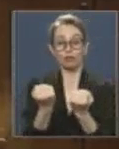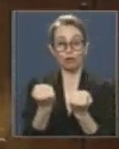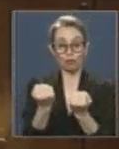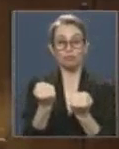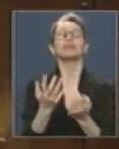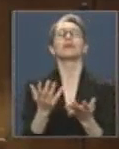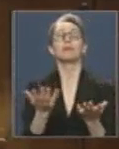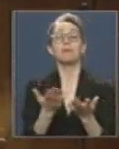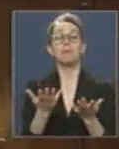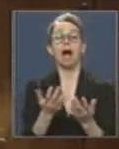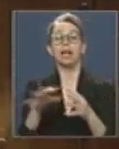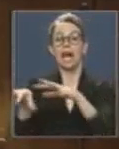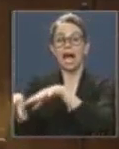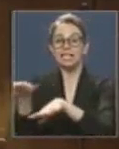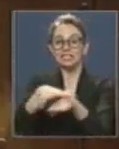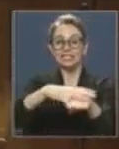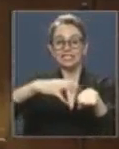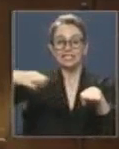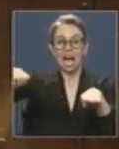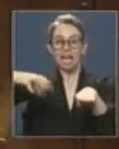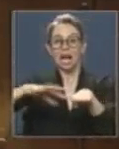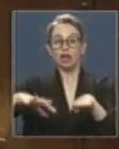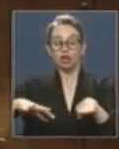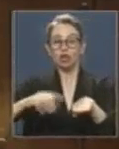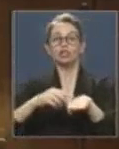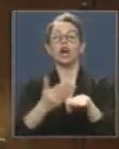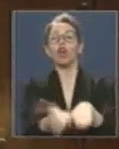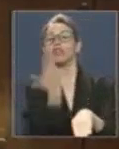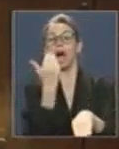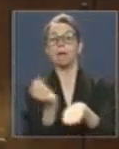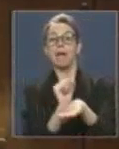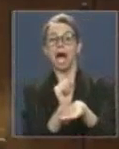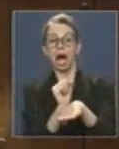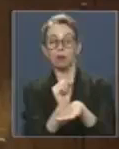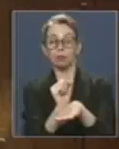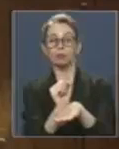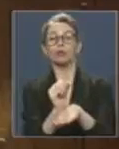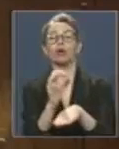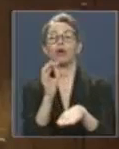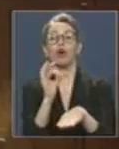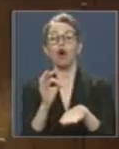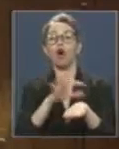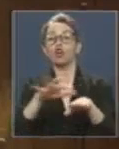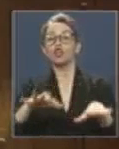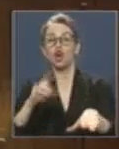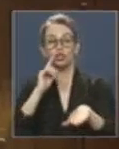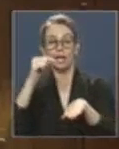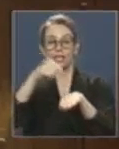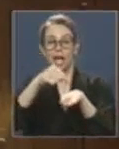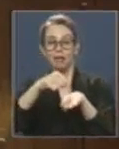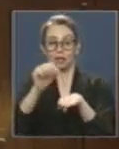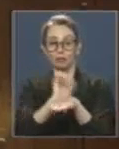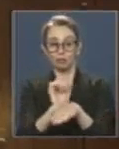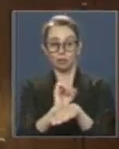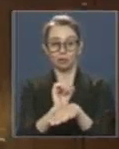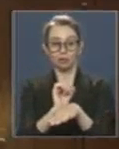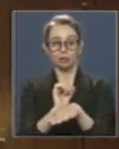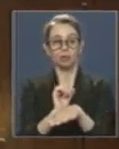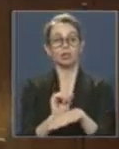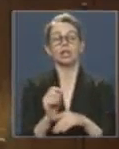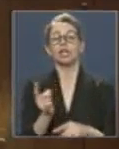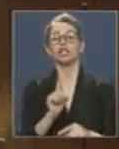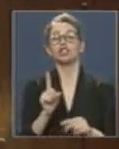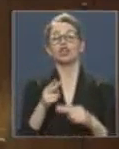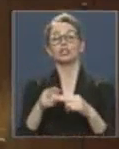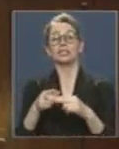realizada con la finalidad de apropiarse u obtener su entrega o manifestación o la de bienes al interior de esto, ya no siendo